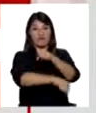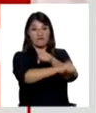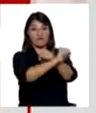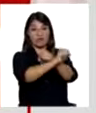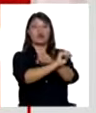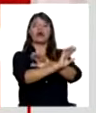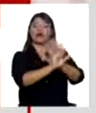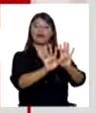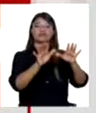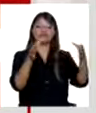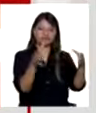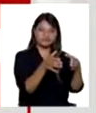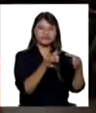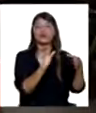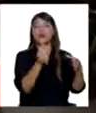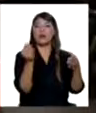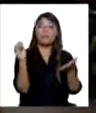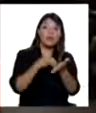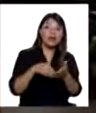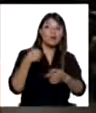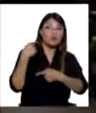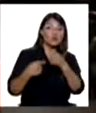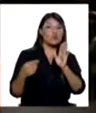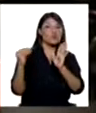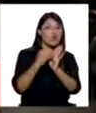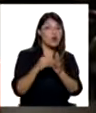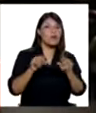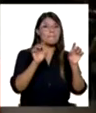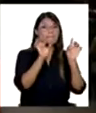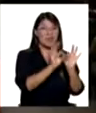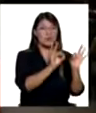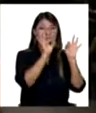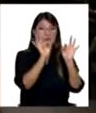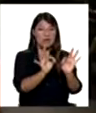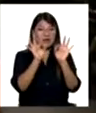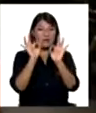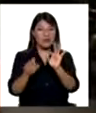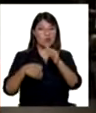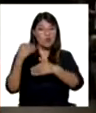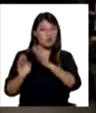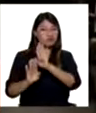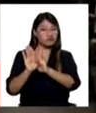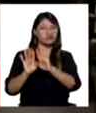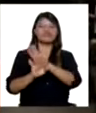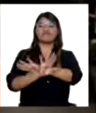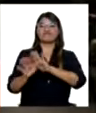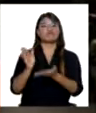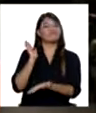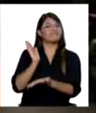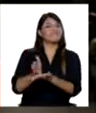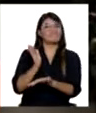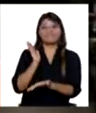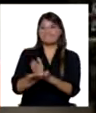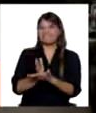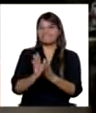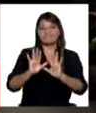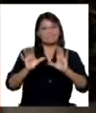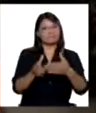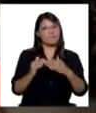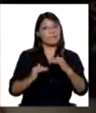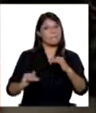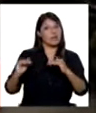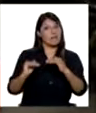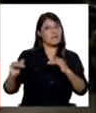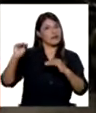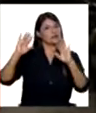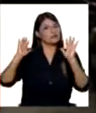violencia, otras serán las medidas. Si continúan estas acciones criminales, seguiremos tomando medidas más